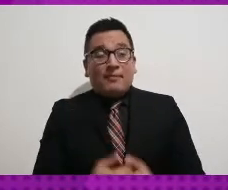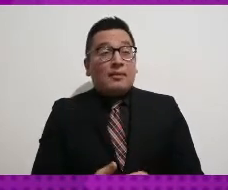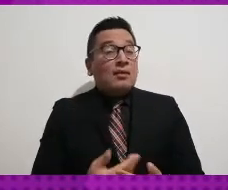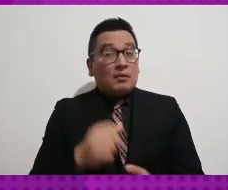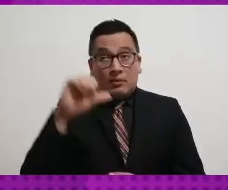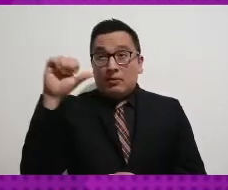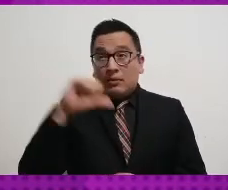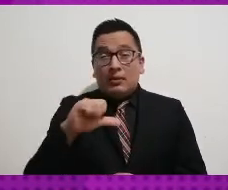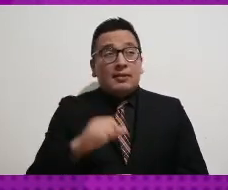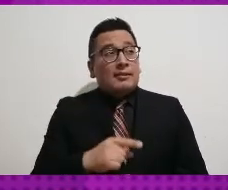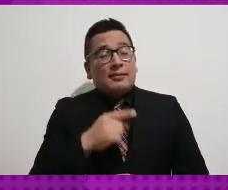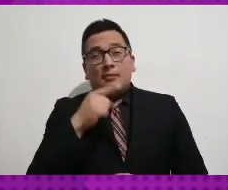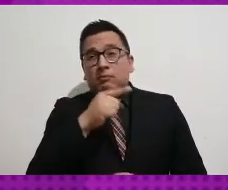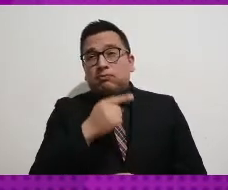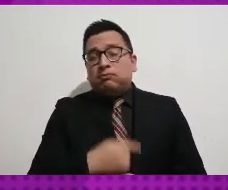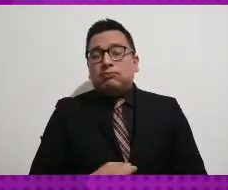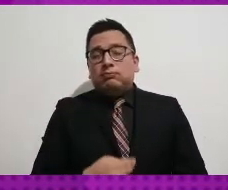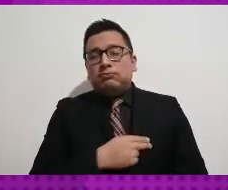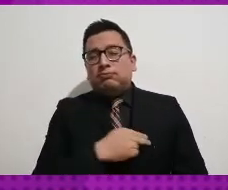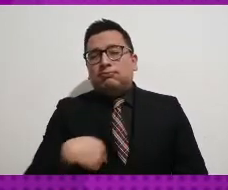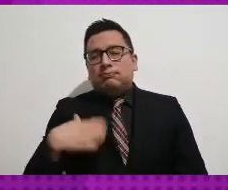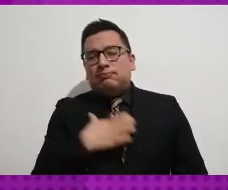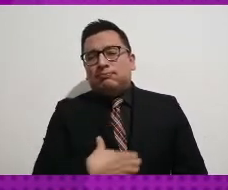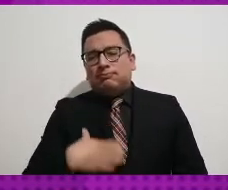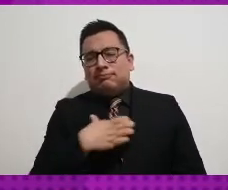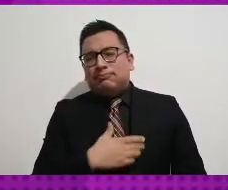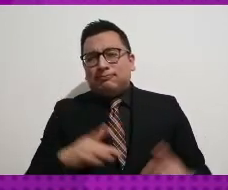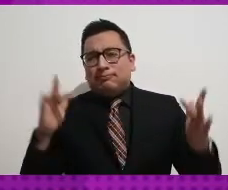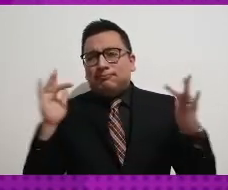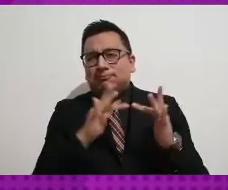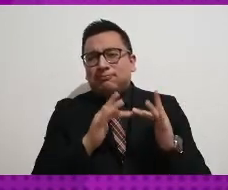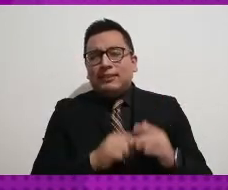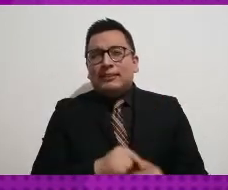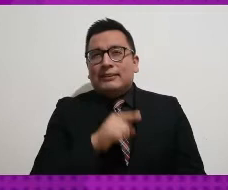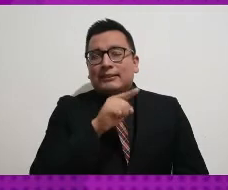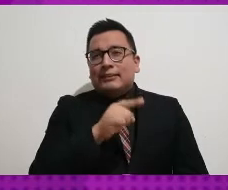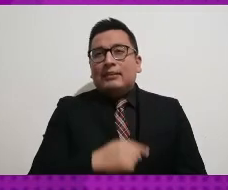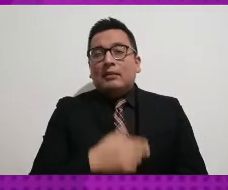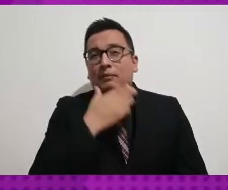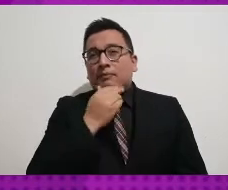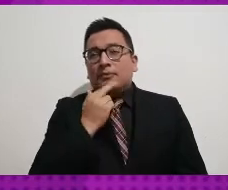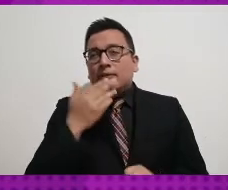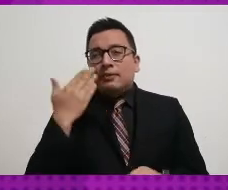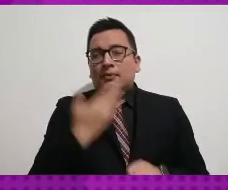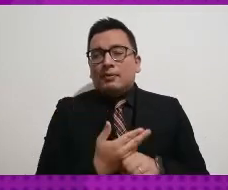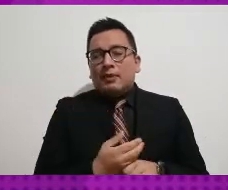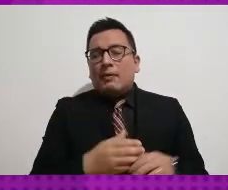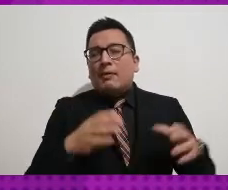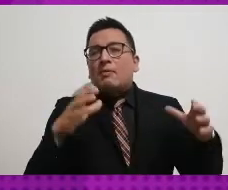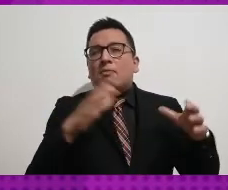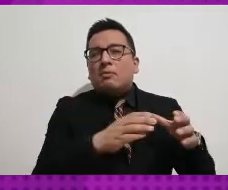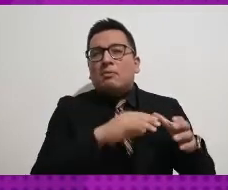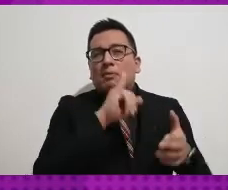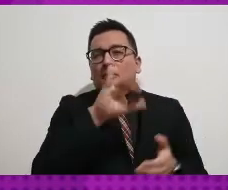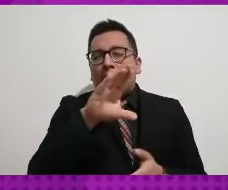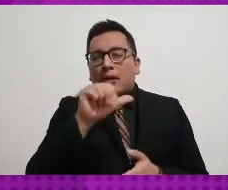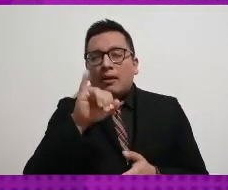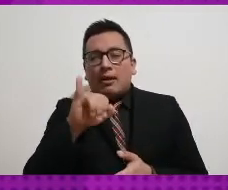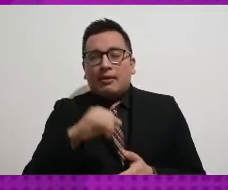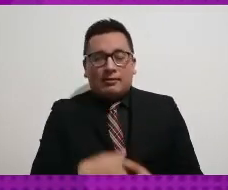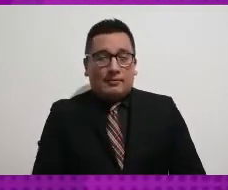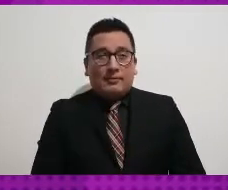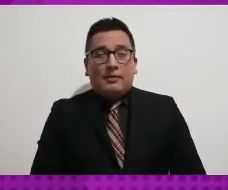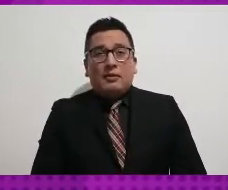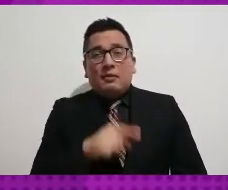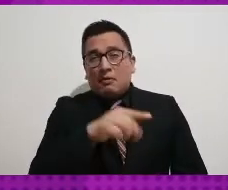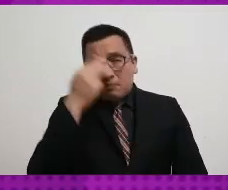Y el día de hoy nos acompaña y nos da mucho gusto tener con nosotros al comisionado presidente del Instituto Coahuilense de Acceso a la